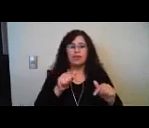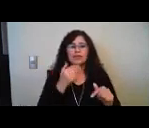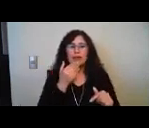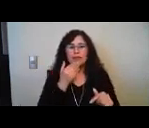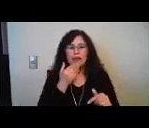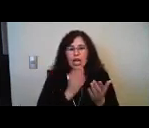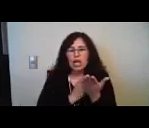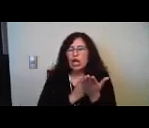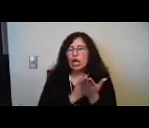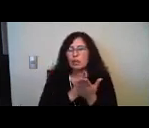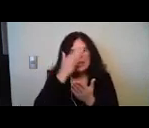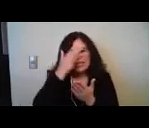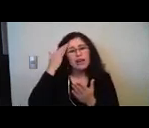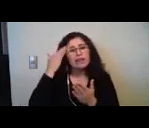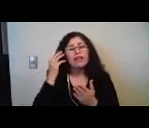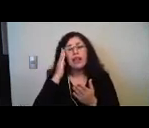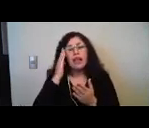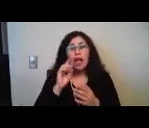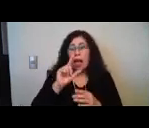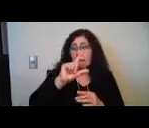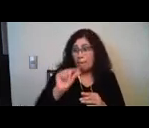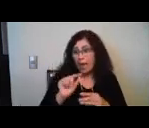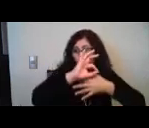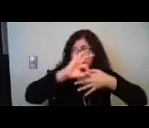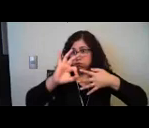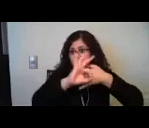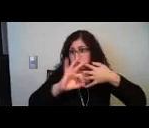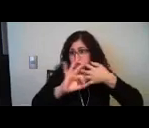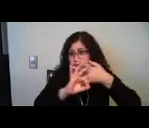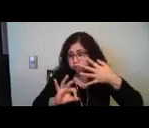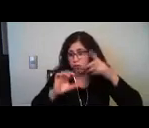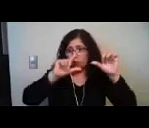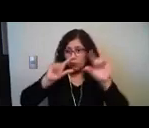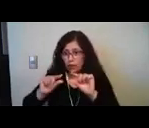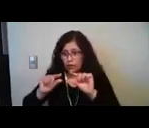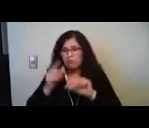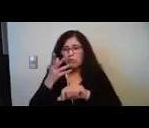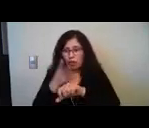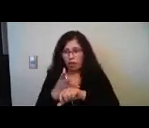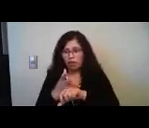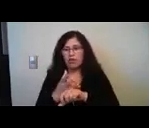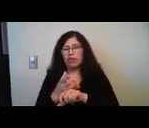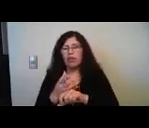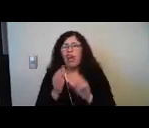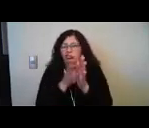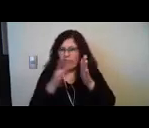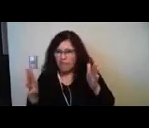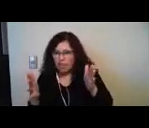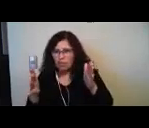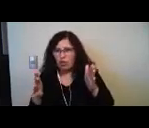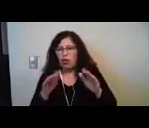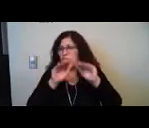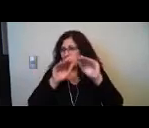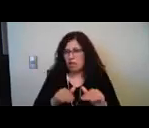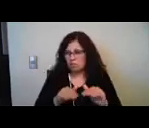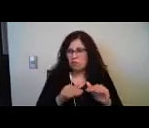umbral. Entonces, a menor cantidad de dopamina que llega, produce el mismo efecto, ¿ya? A menor cantidad, el mismo efecto, a menor cantidad, el mismo